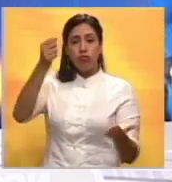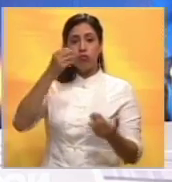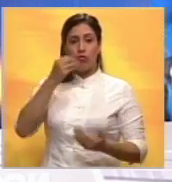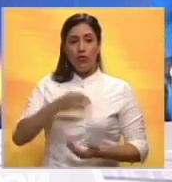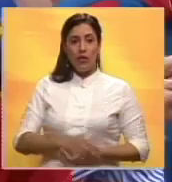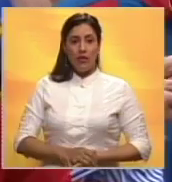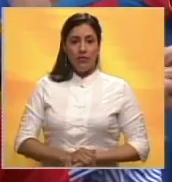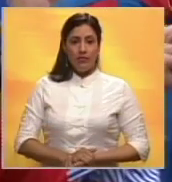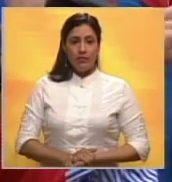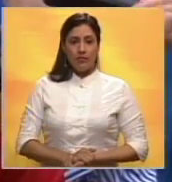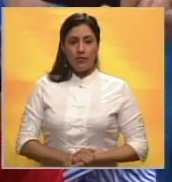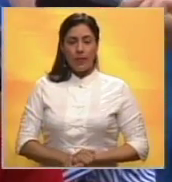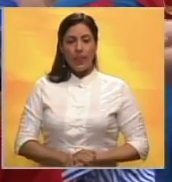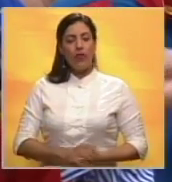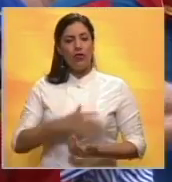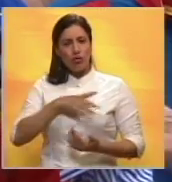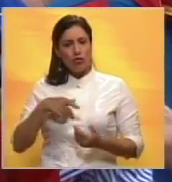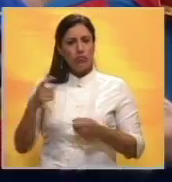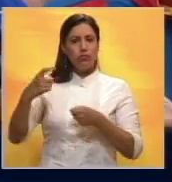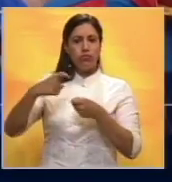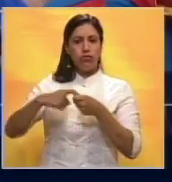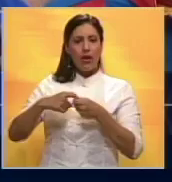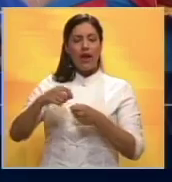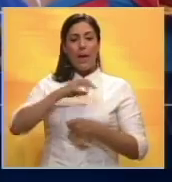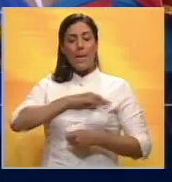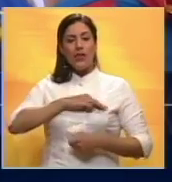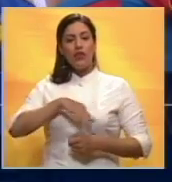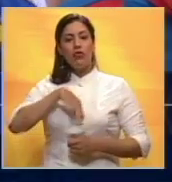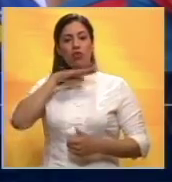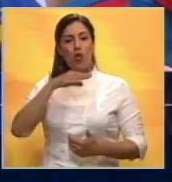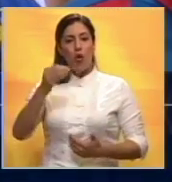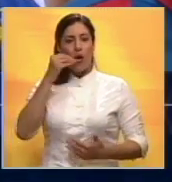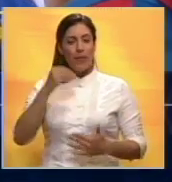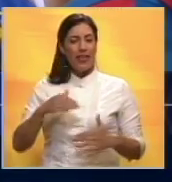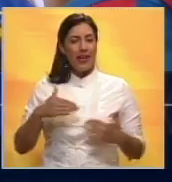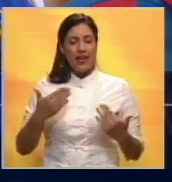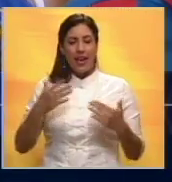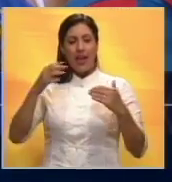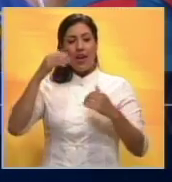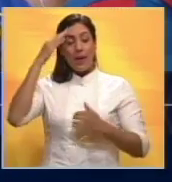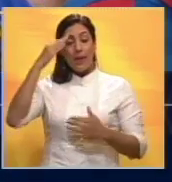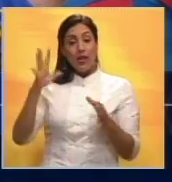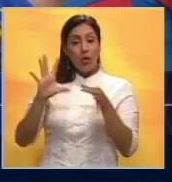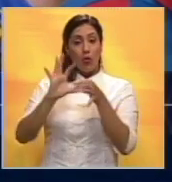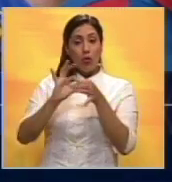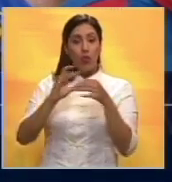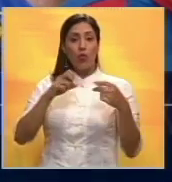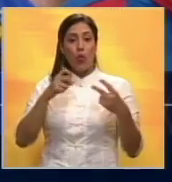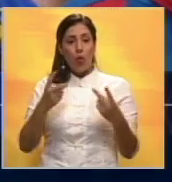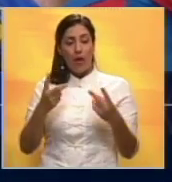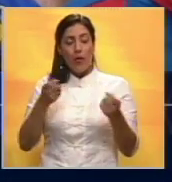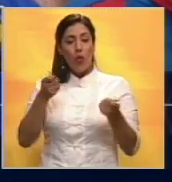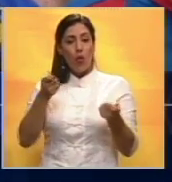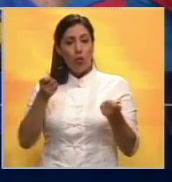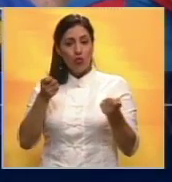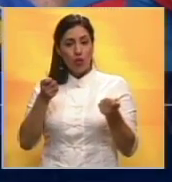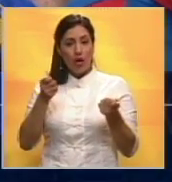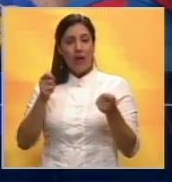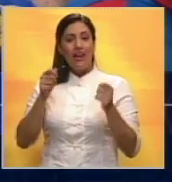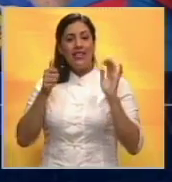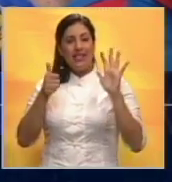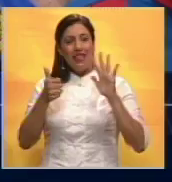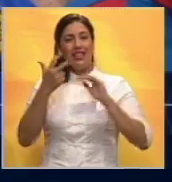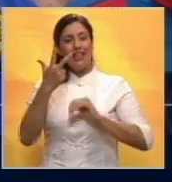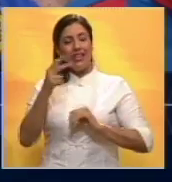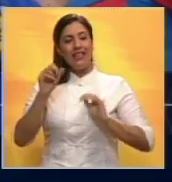Club tenemos incorporado la gran misión abastecimientos soberanos con la Fuerza Armada nacional que nos permite el control de